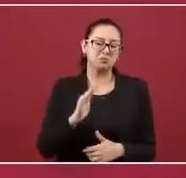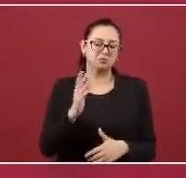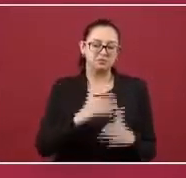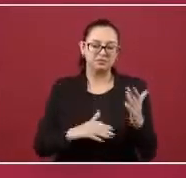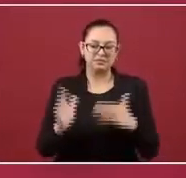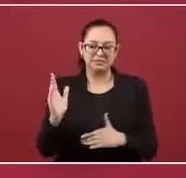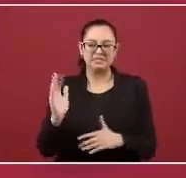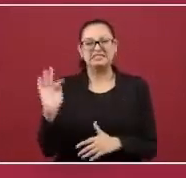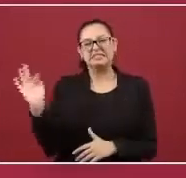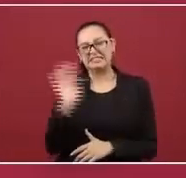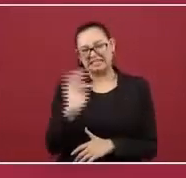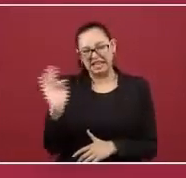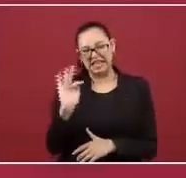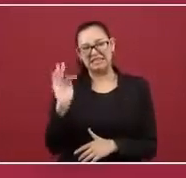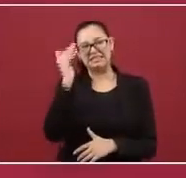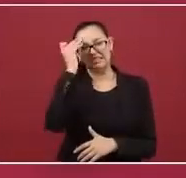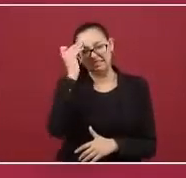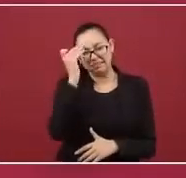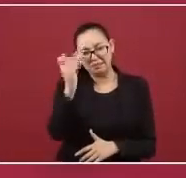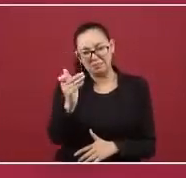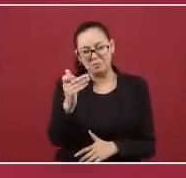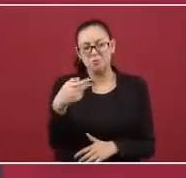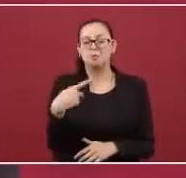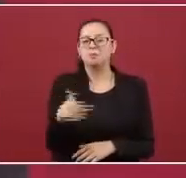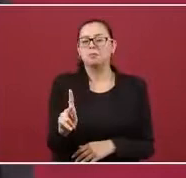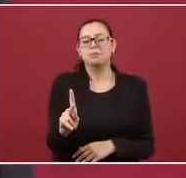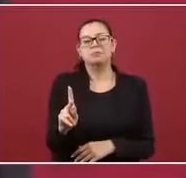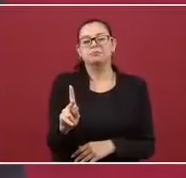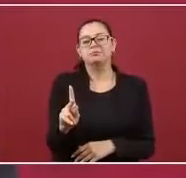se tarde, pero al final